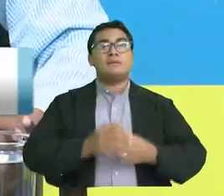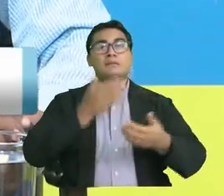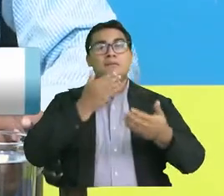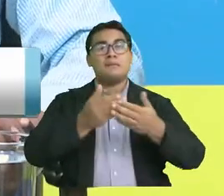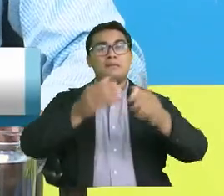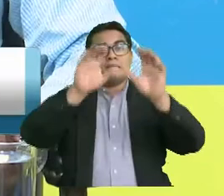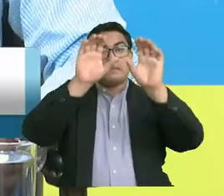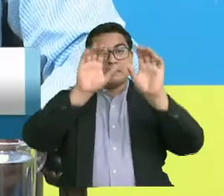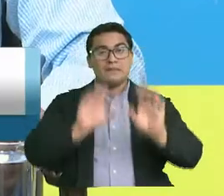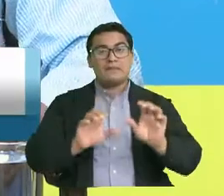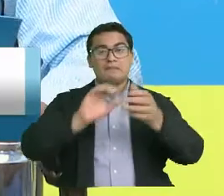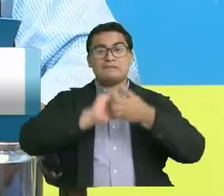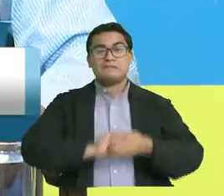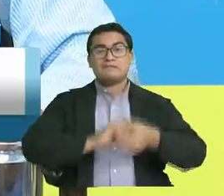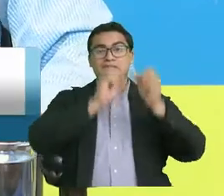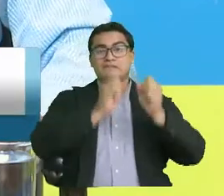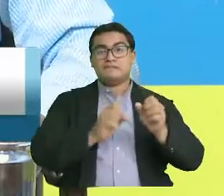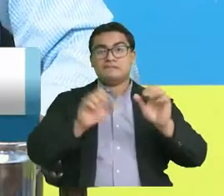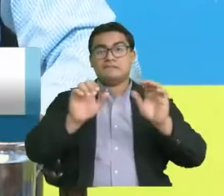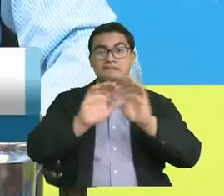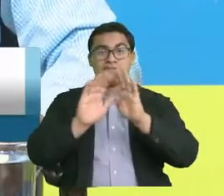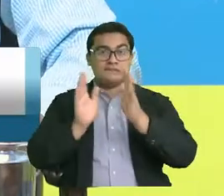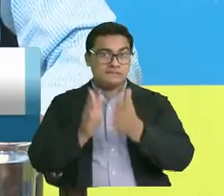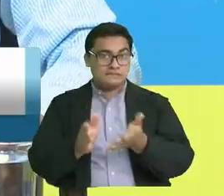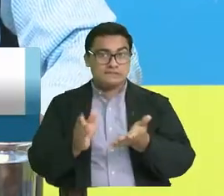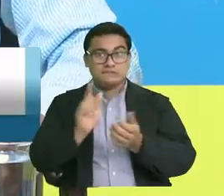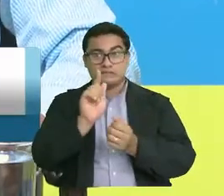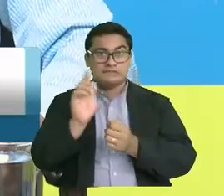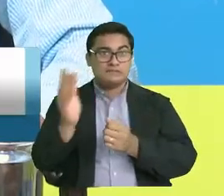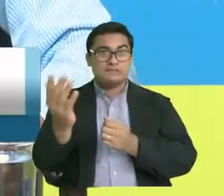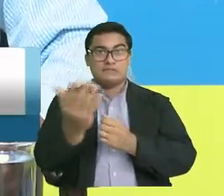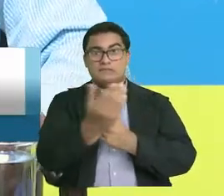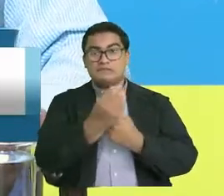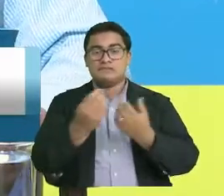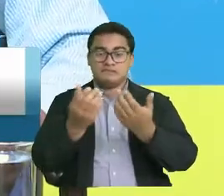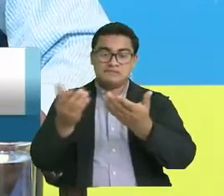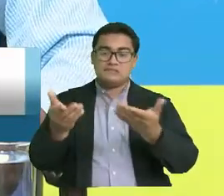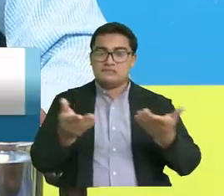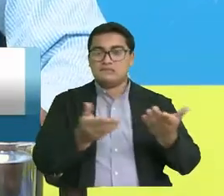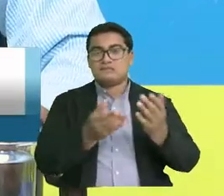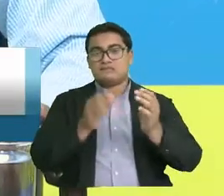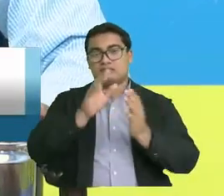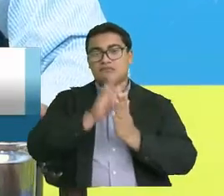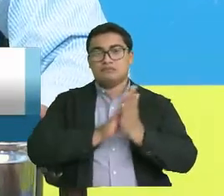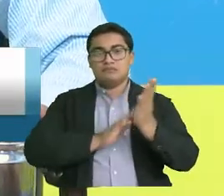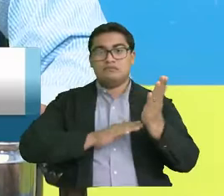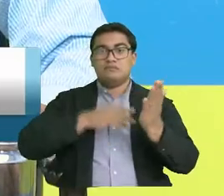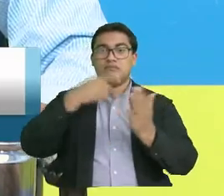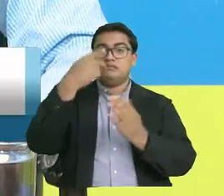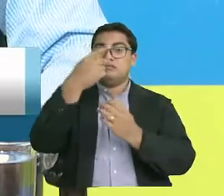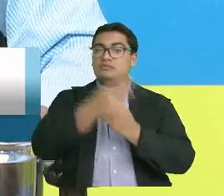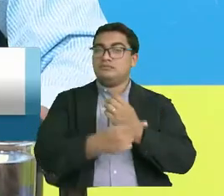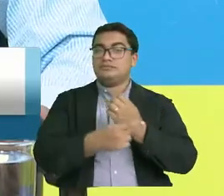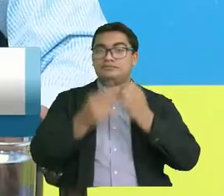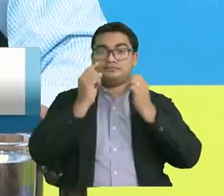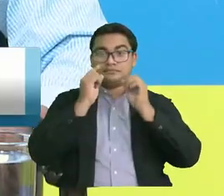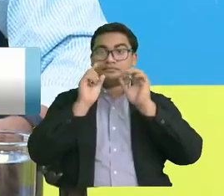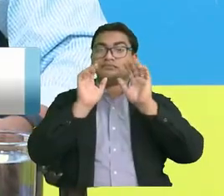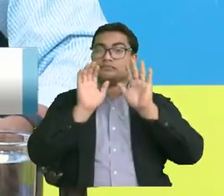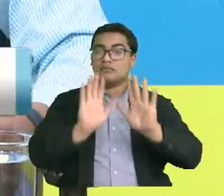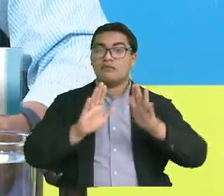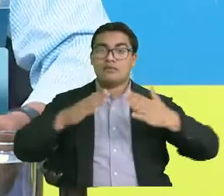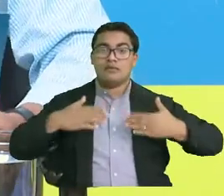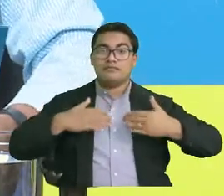Muy buenas tardes, amigos y amigas. Tengan todos y todas bienvenidos y bienvenidas a un programa más de Prevenir es Salud.